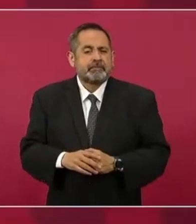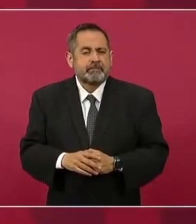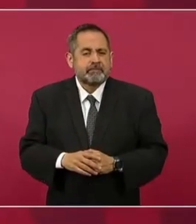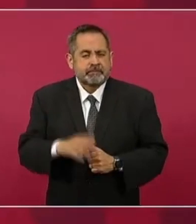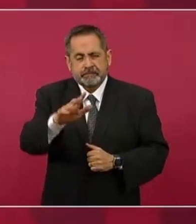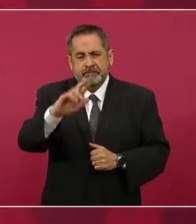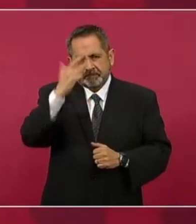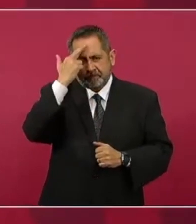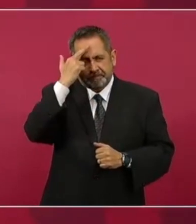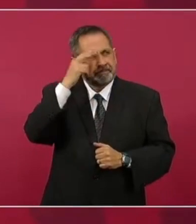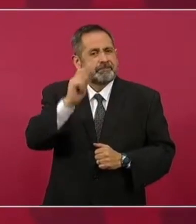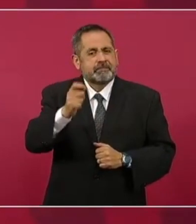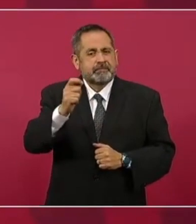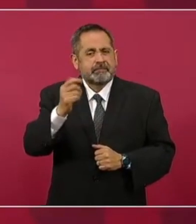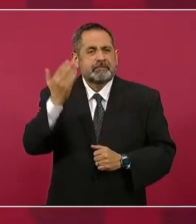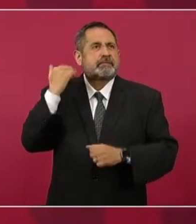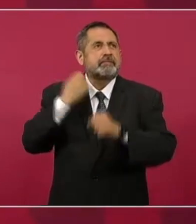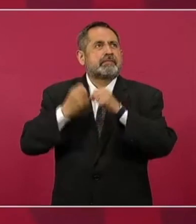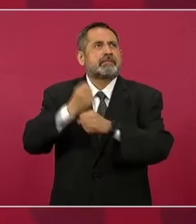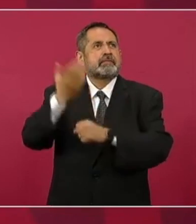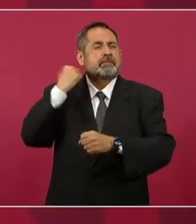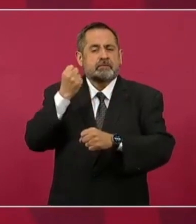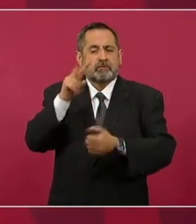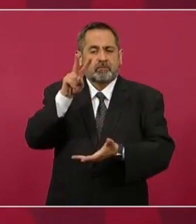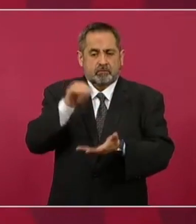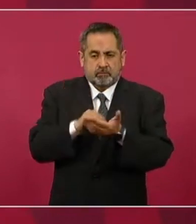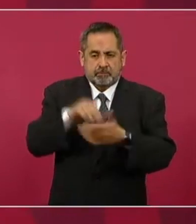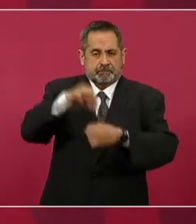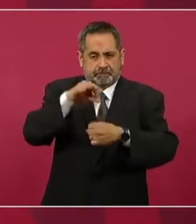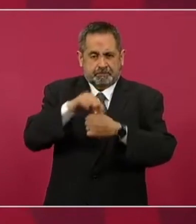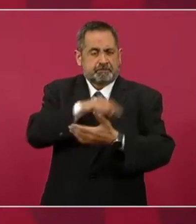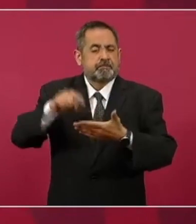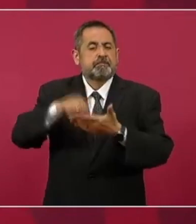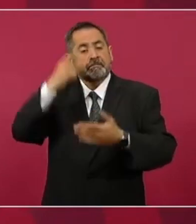Yo recuerdo la elección del 2000 para jefe de gobierno,